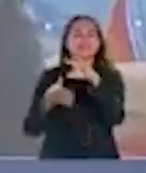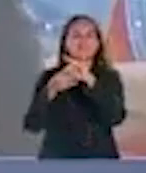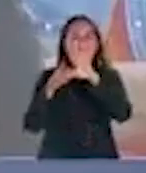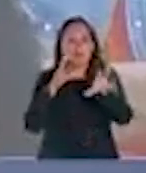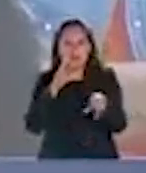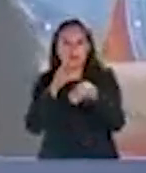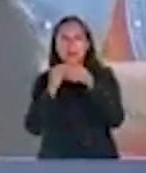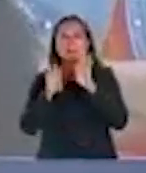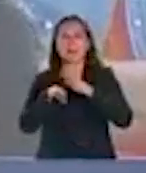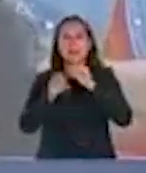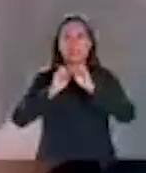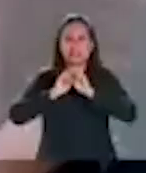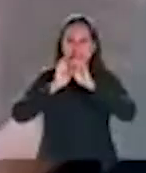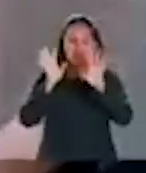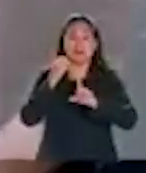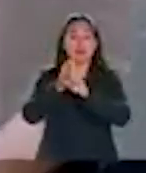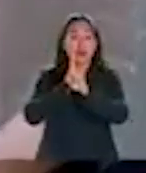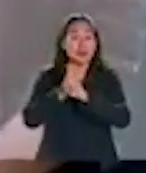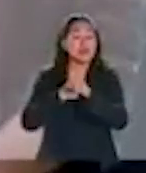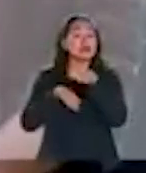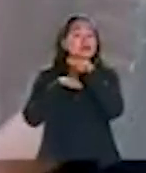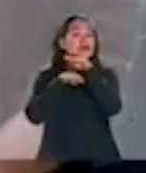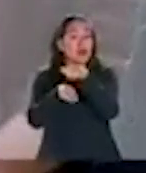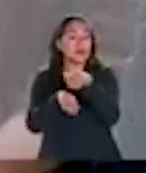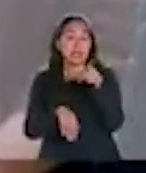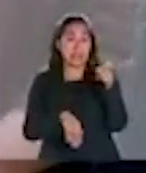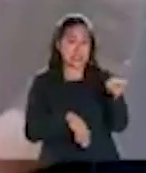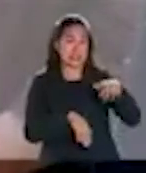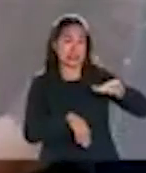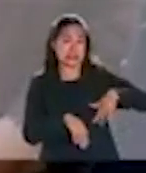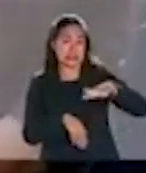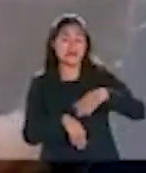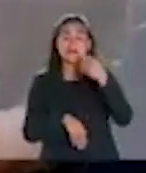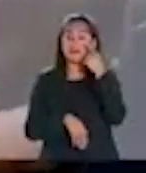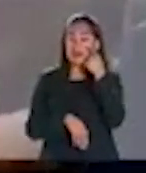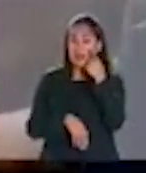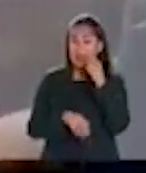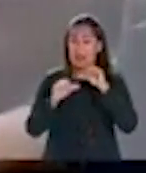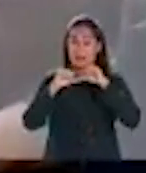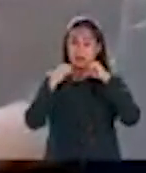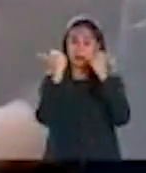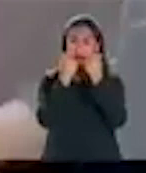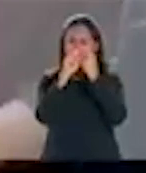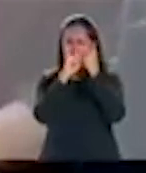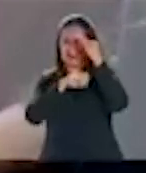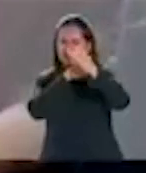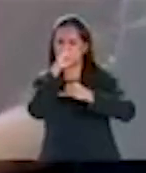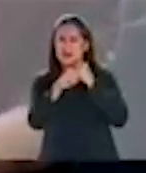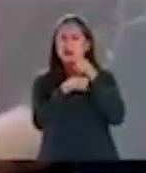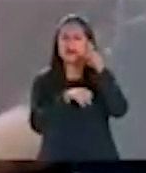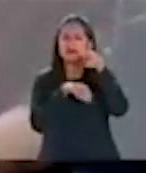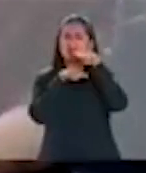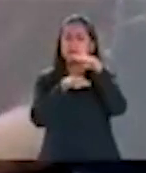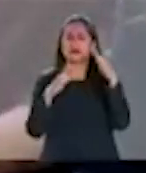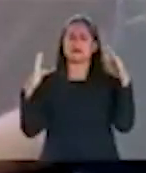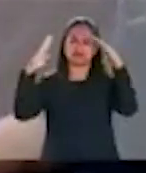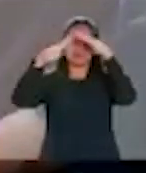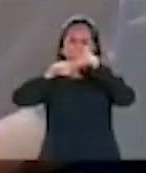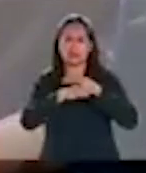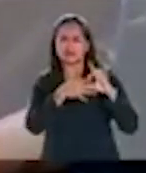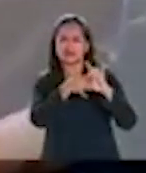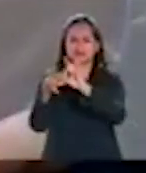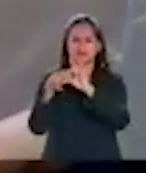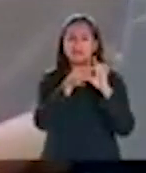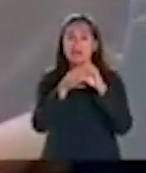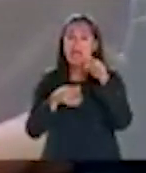calibre de la crisis humanitaria a la que se refiere teresa de acuerdo con amnistía internacional méxico de por tamas centroamericanos que eeuu